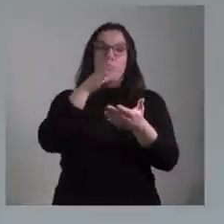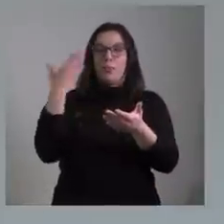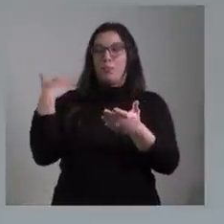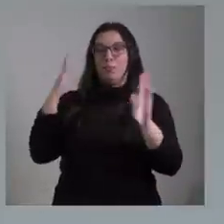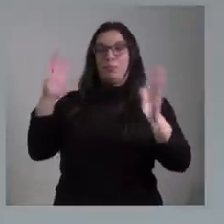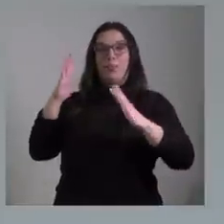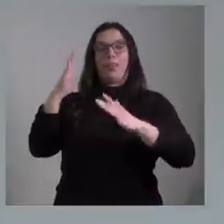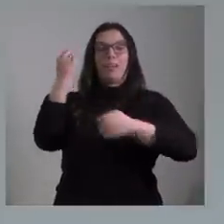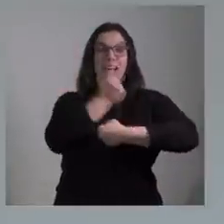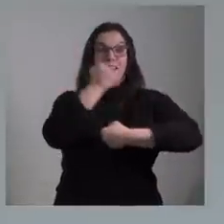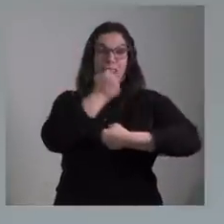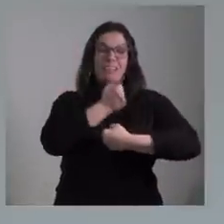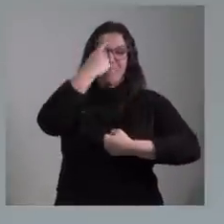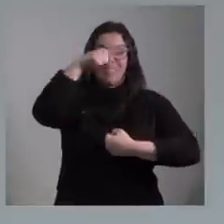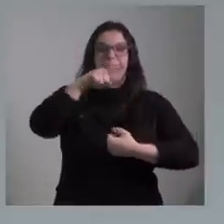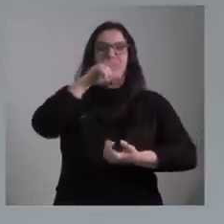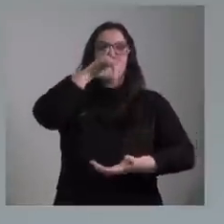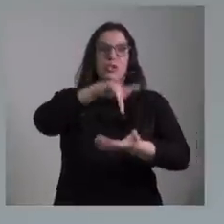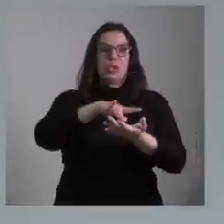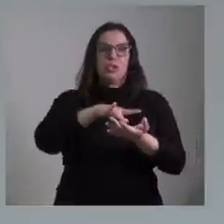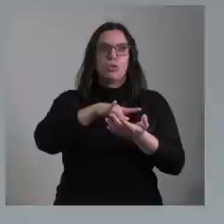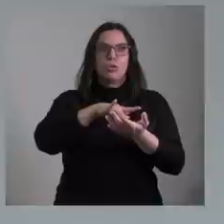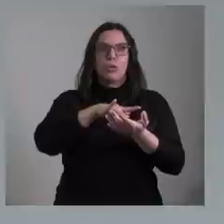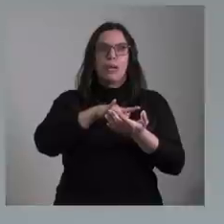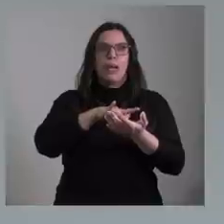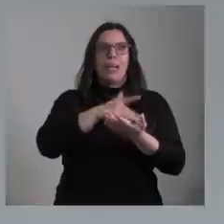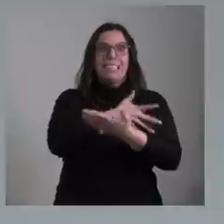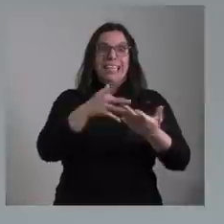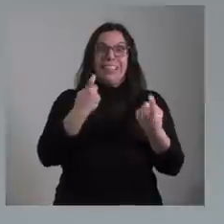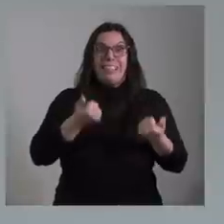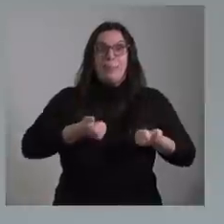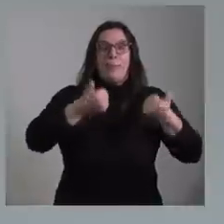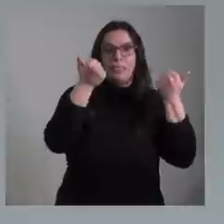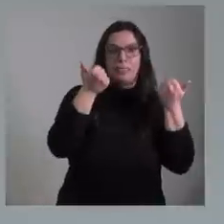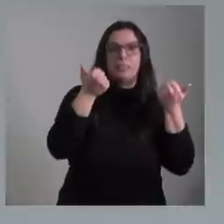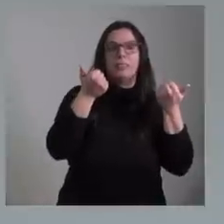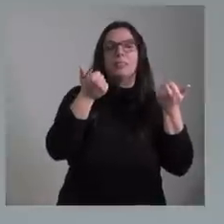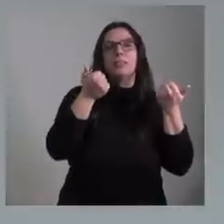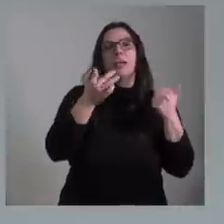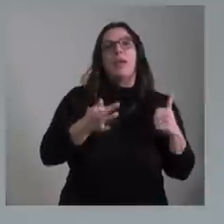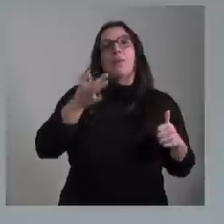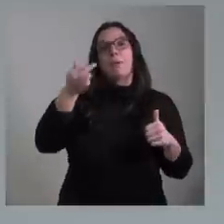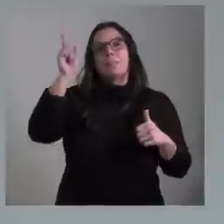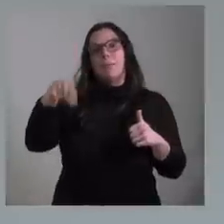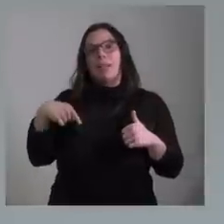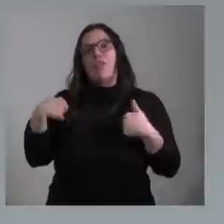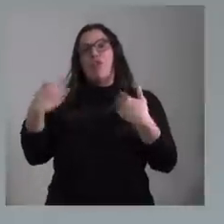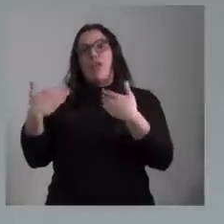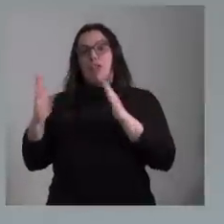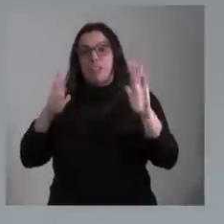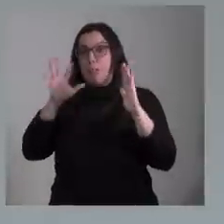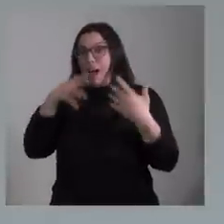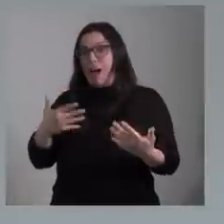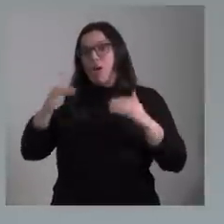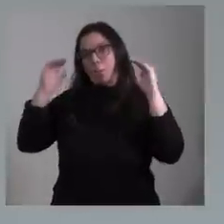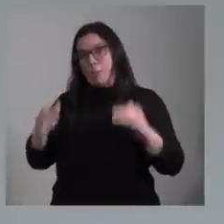de Navidad saben ustedes que se produce una necesidad específica adicional Y en segundo disminuyen las donaciones durante este periodo